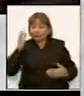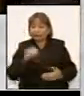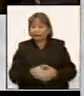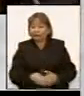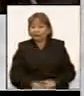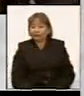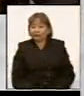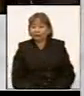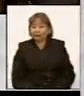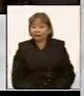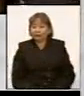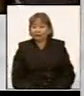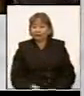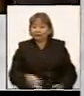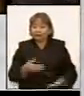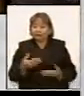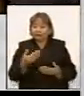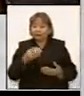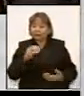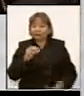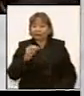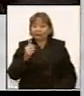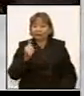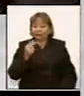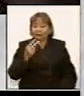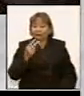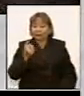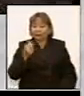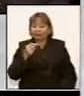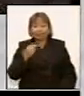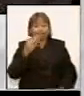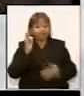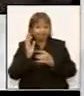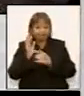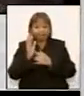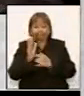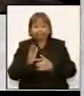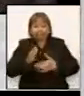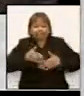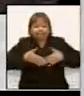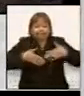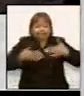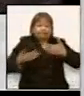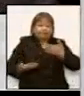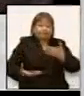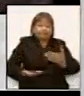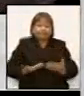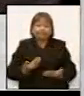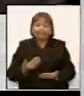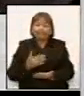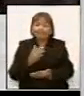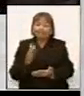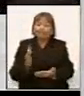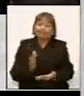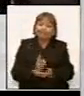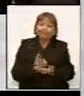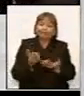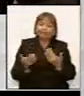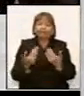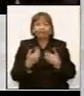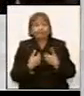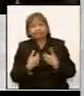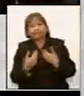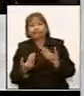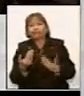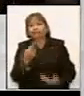al congresista Clayton Galván, ¿no? Mostrar, expresar un poco también la problemática que existe, no solamente